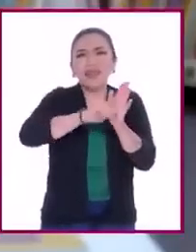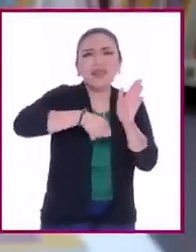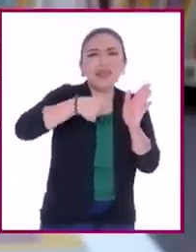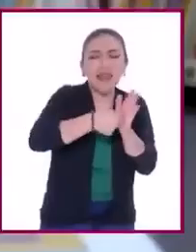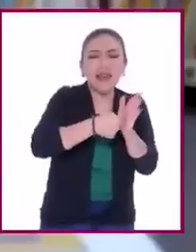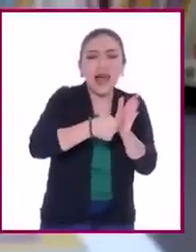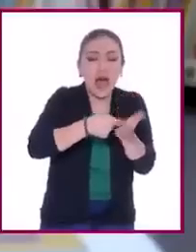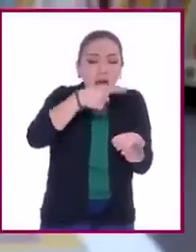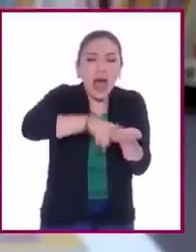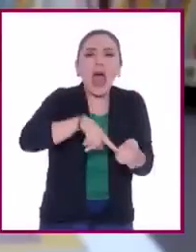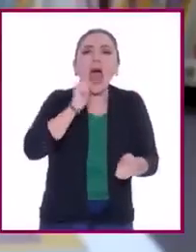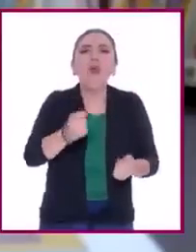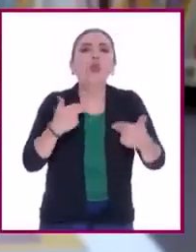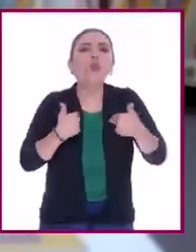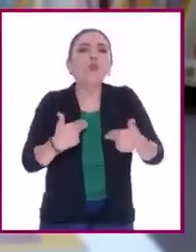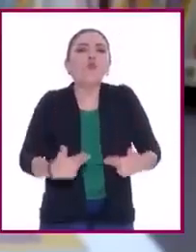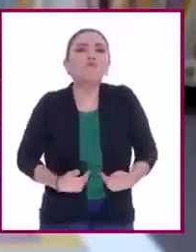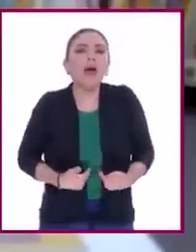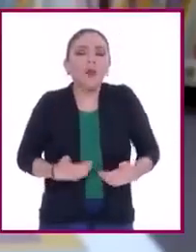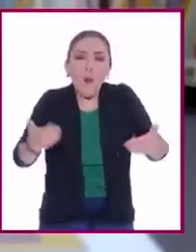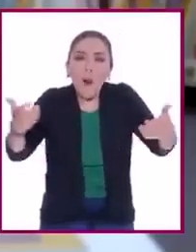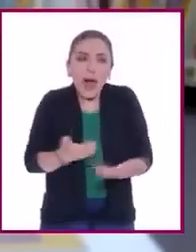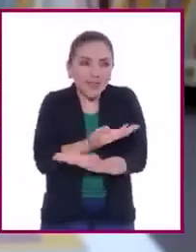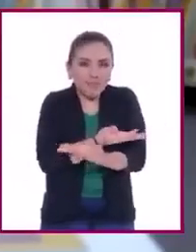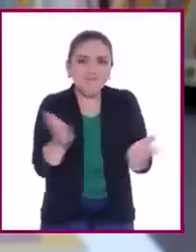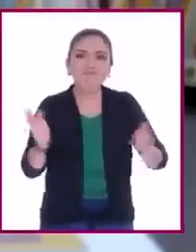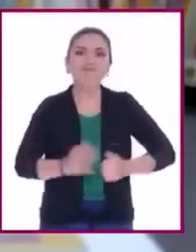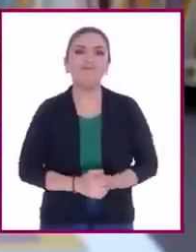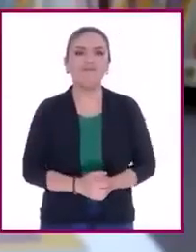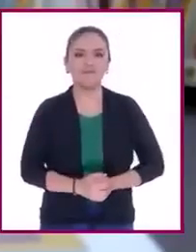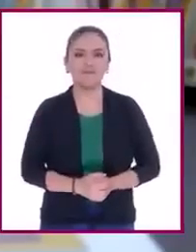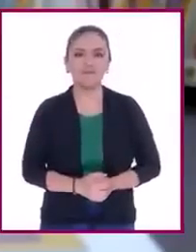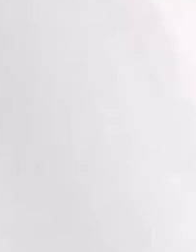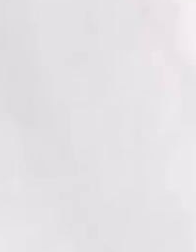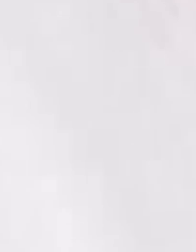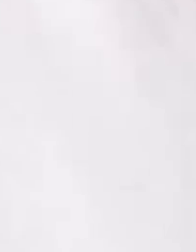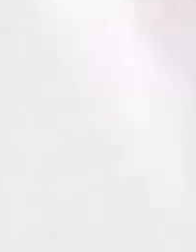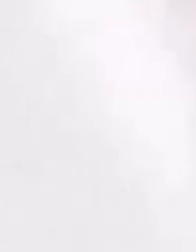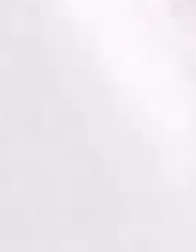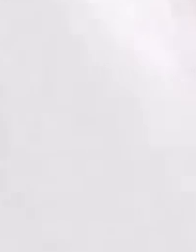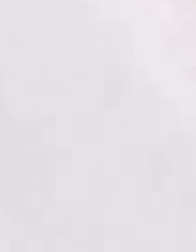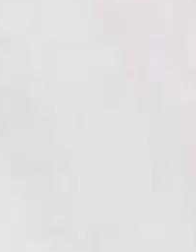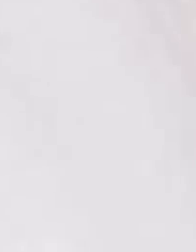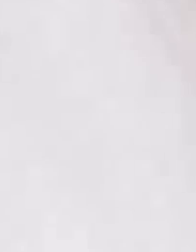técnica un producto humano El que se está generando ahorita